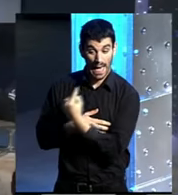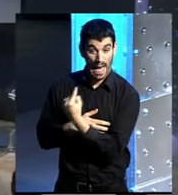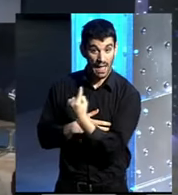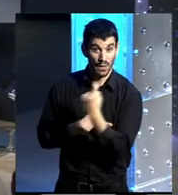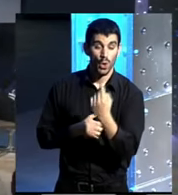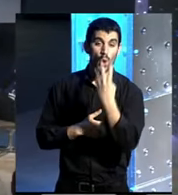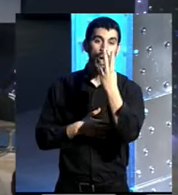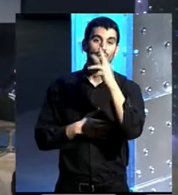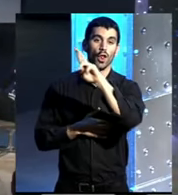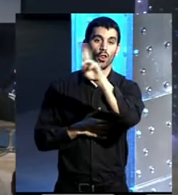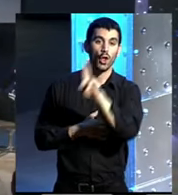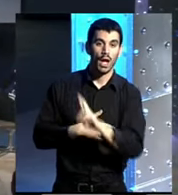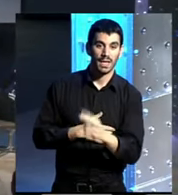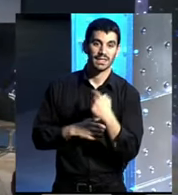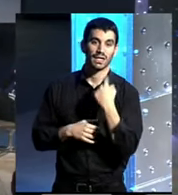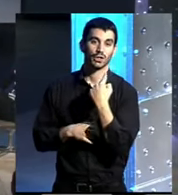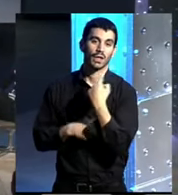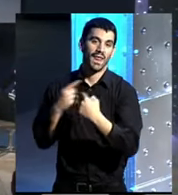por persona y por día.